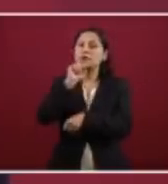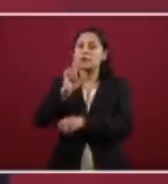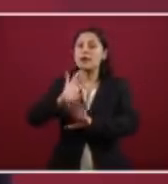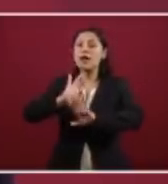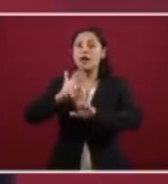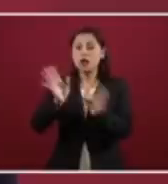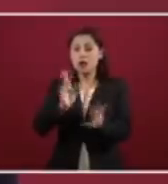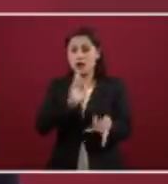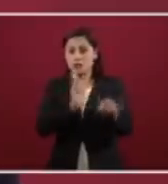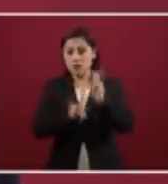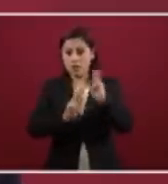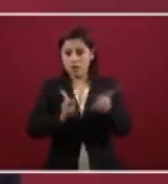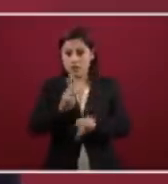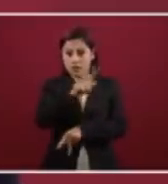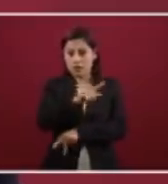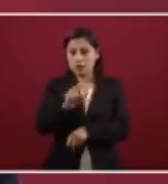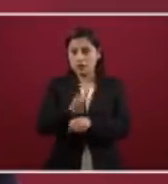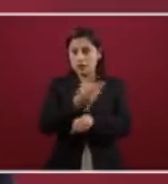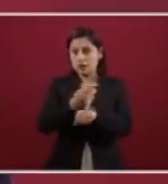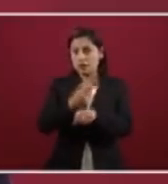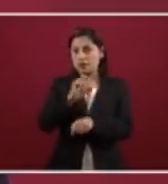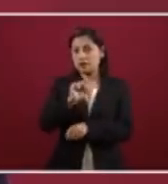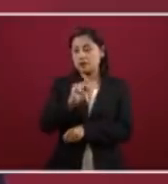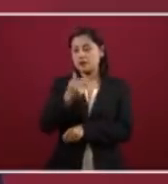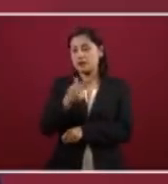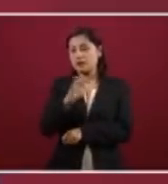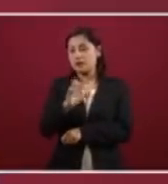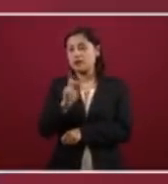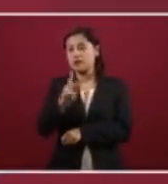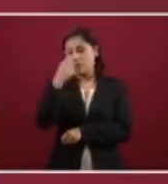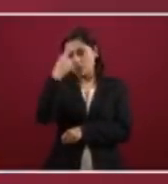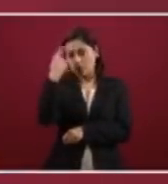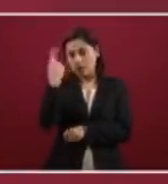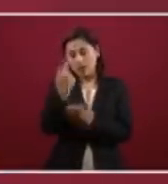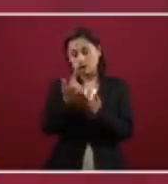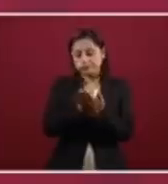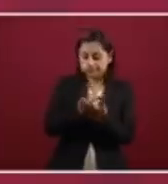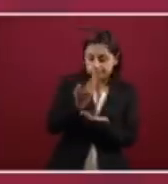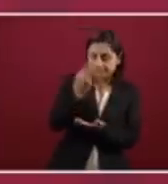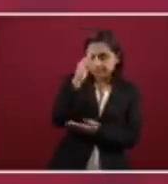pueda revisar. En cuanto a los apoyos,